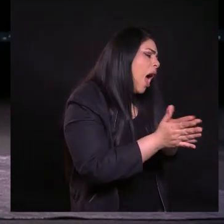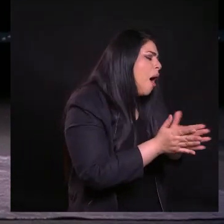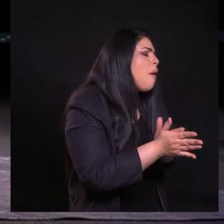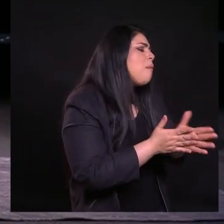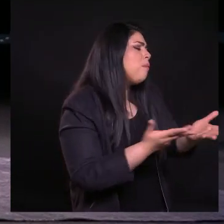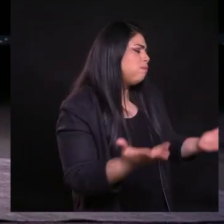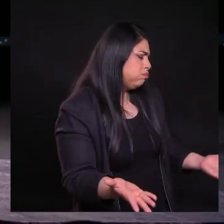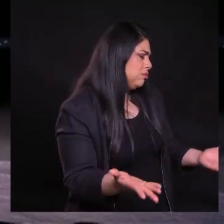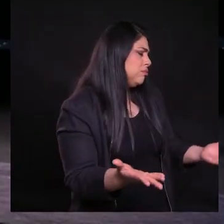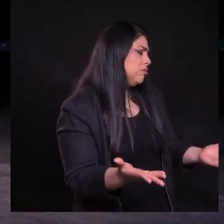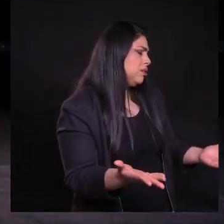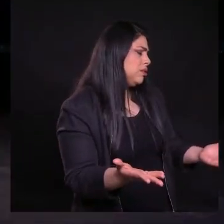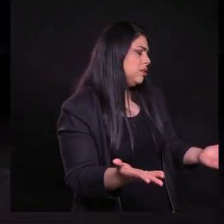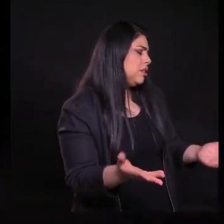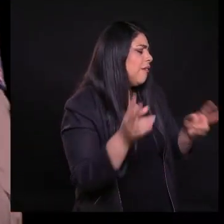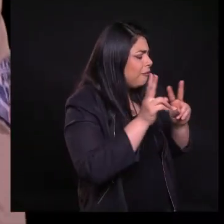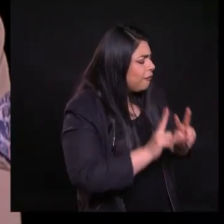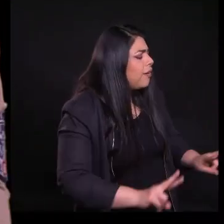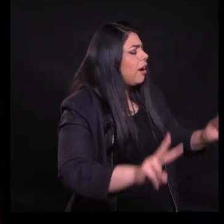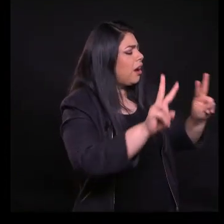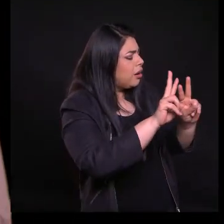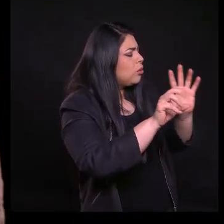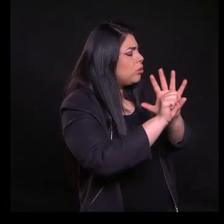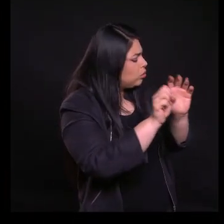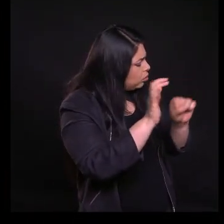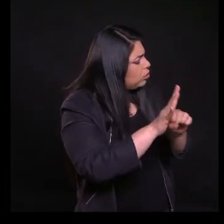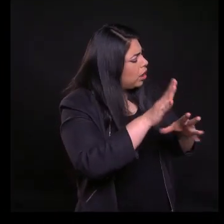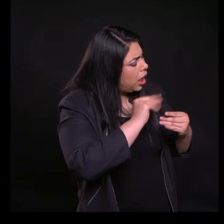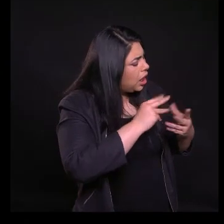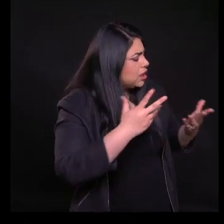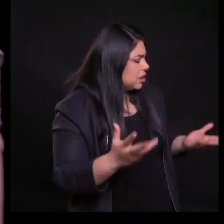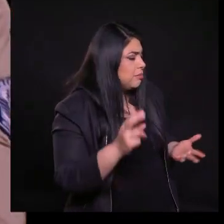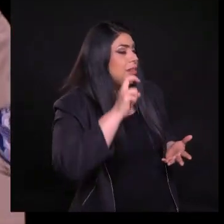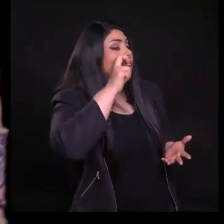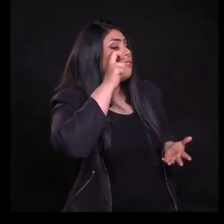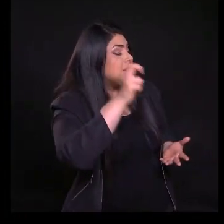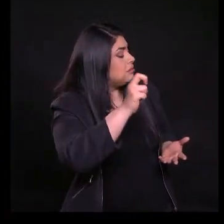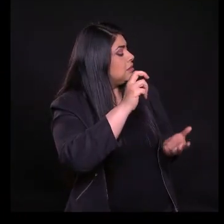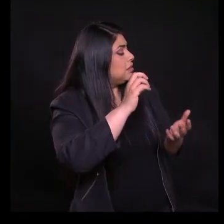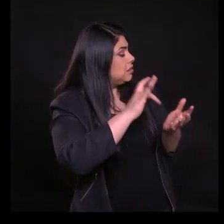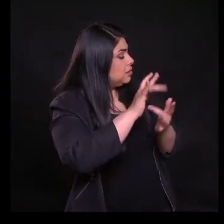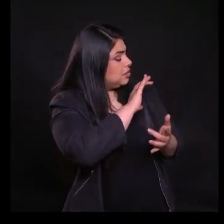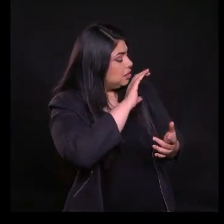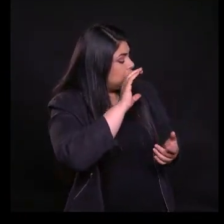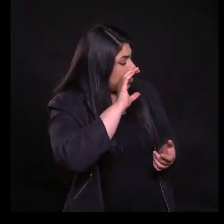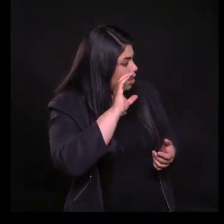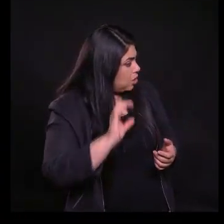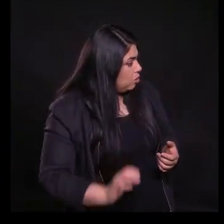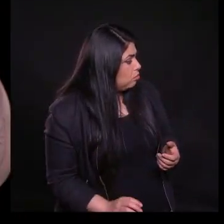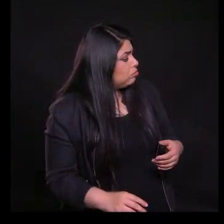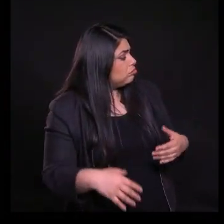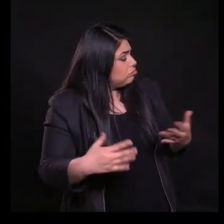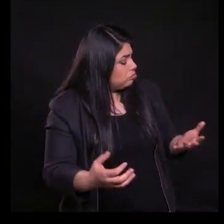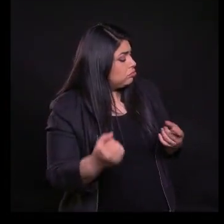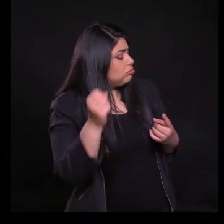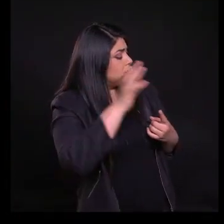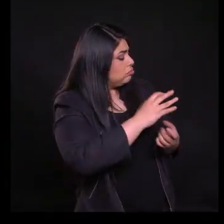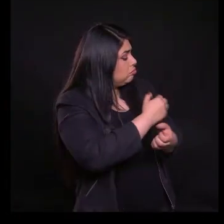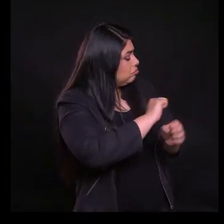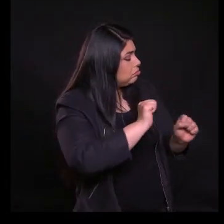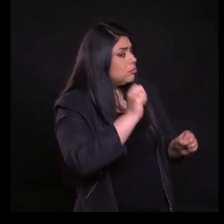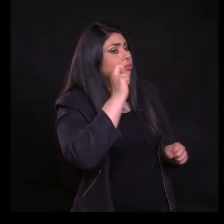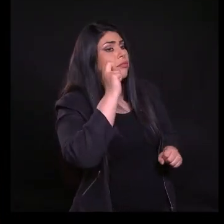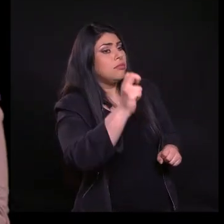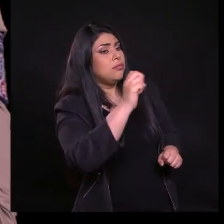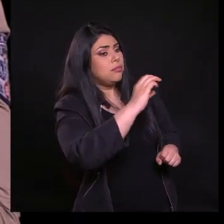si sé si mi palabra dice que en esa cruz yo me hice maldito para que él fuera bendito entonces porque él no